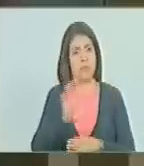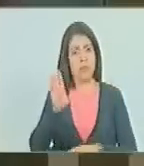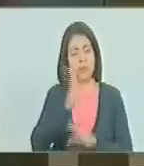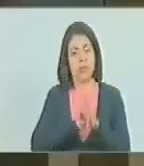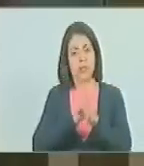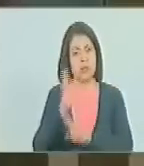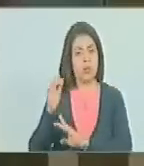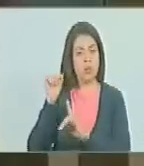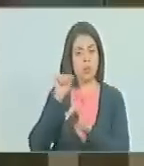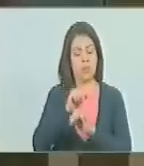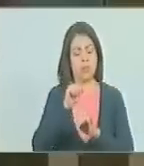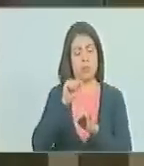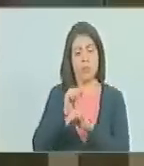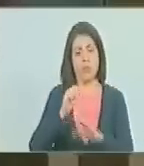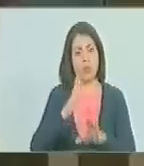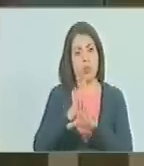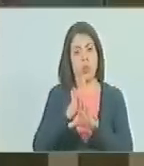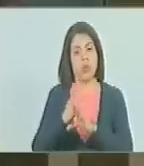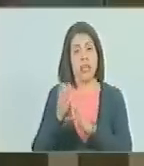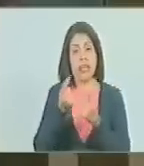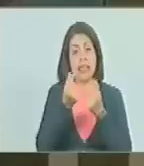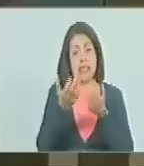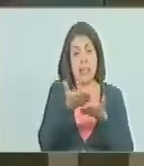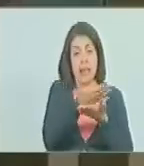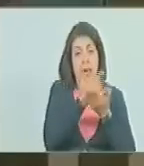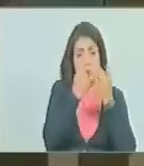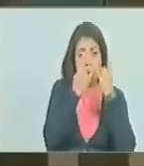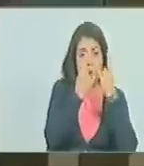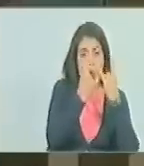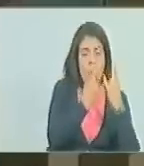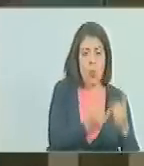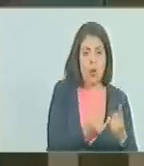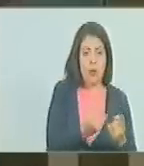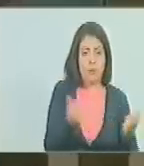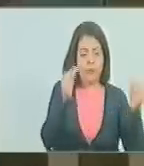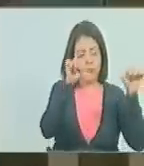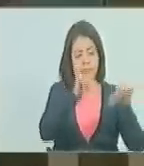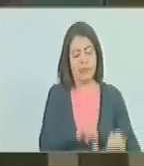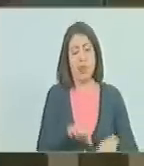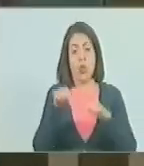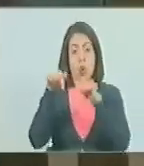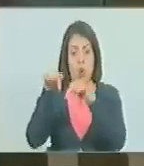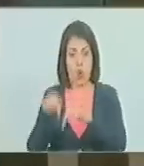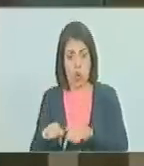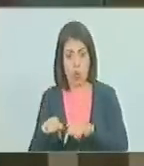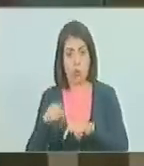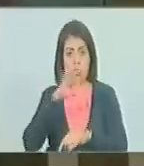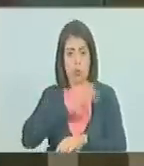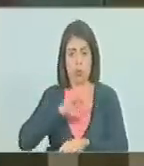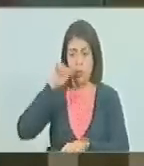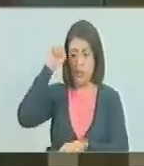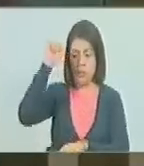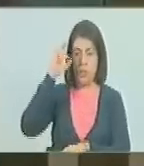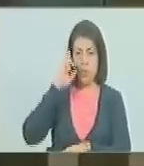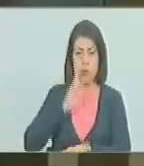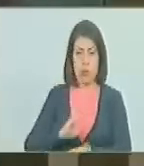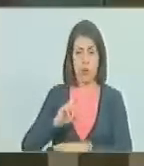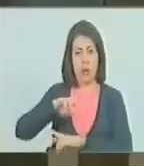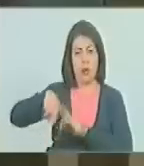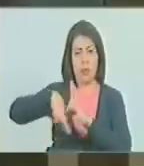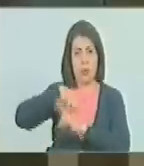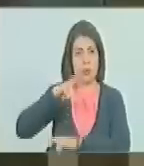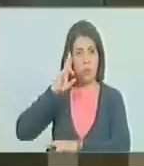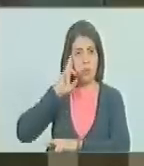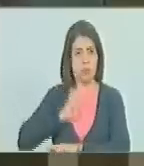sigamos luchando contra el capitalismo, que es lo que nos tiene así, y que hoy con el socialismo bolivariano, con la